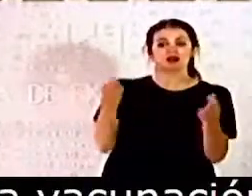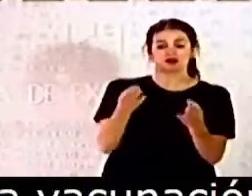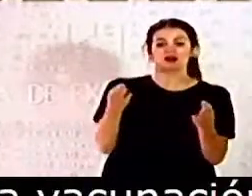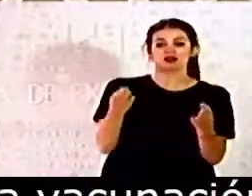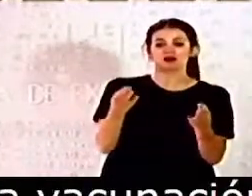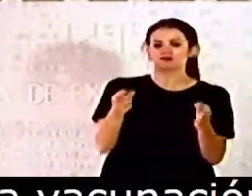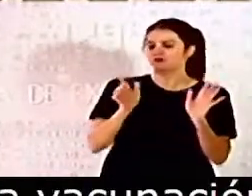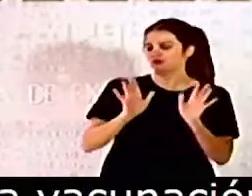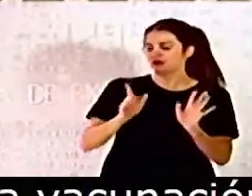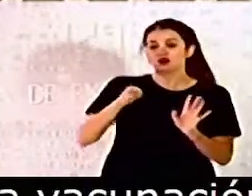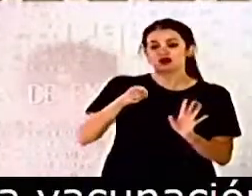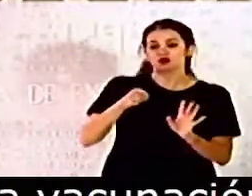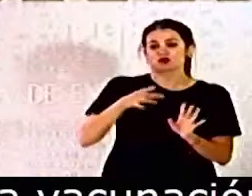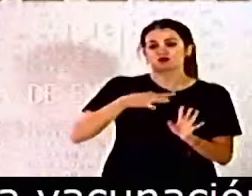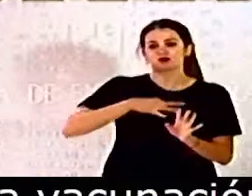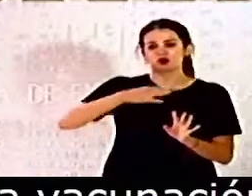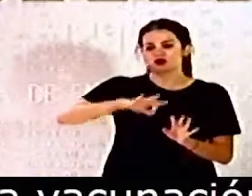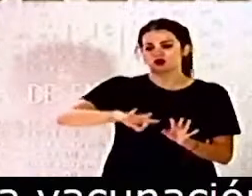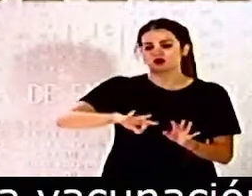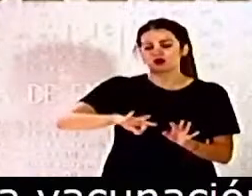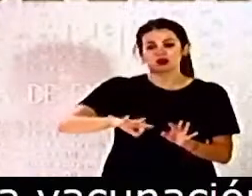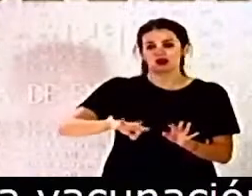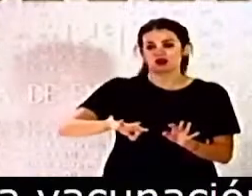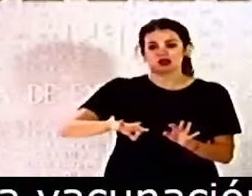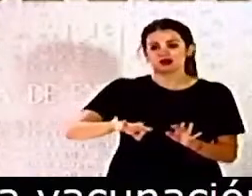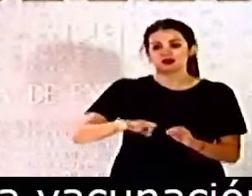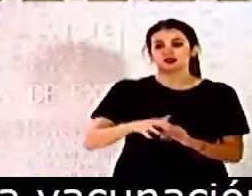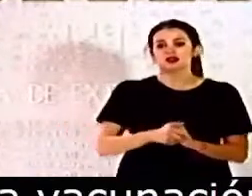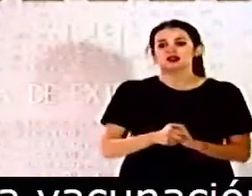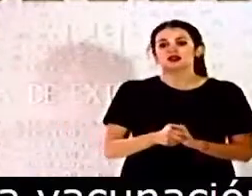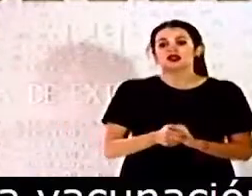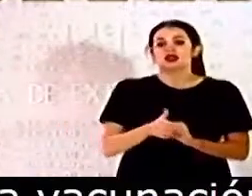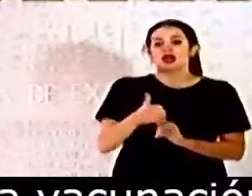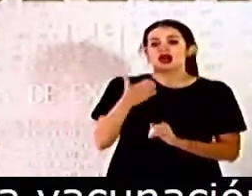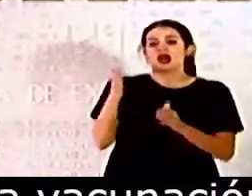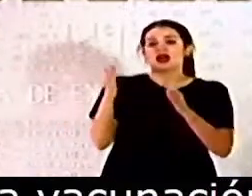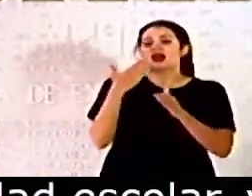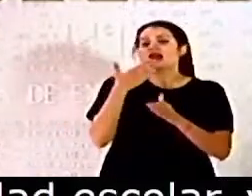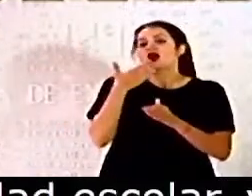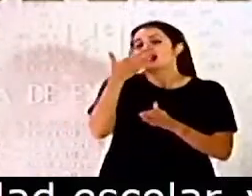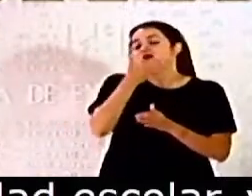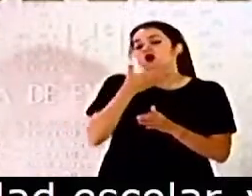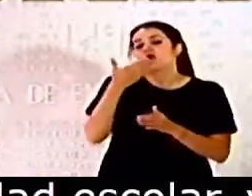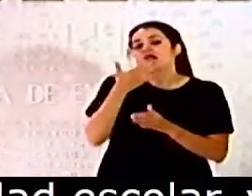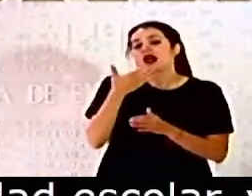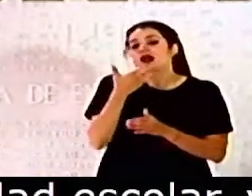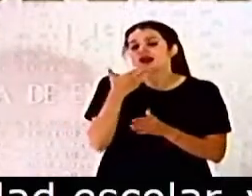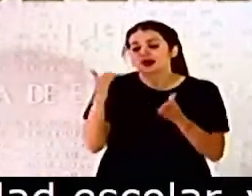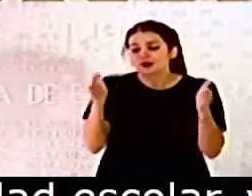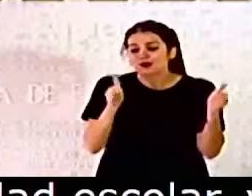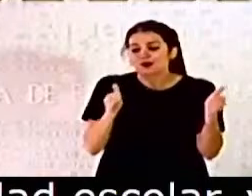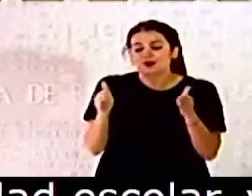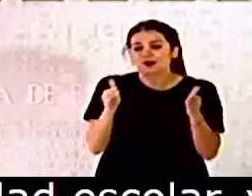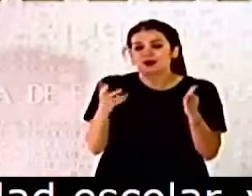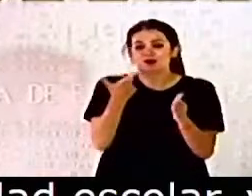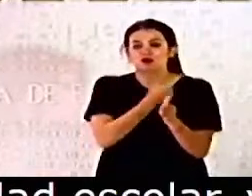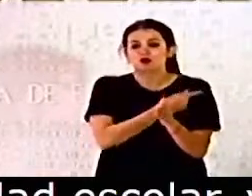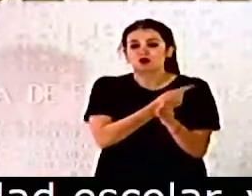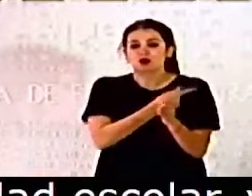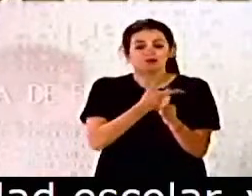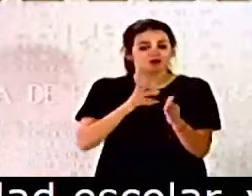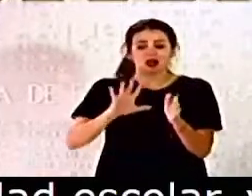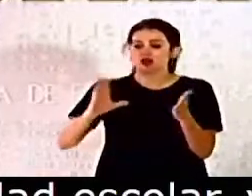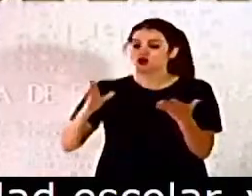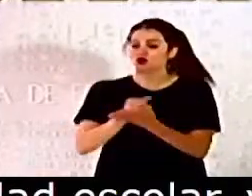Y no va a ser posible que vacunemos a toda la población de edad escolar porque hay mucha gente que se ha infectado. Y cuando uno